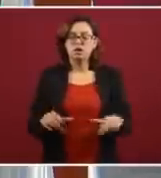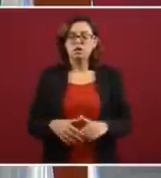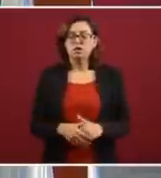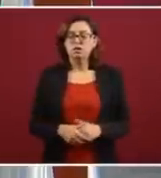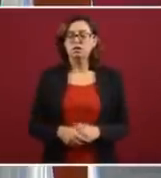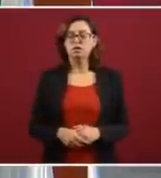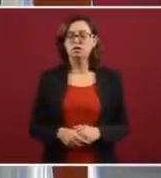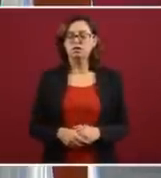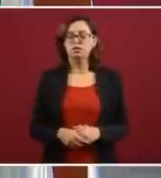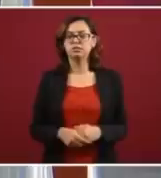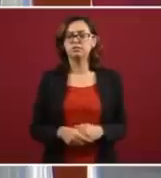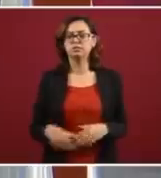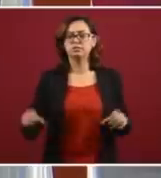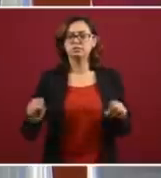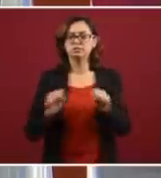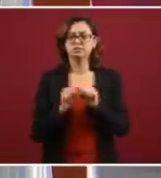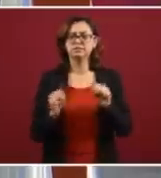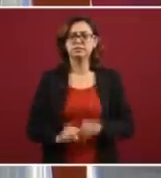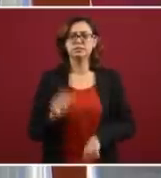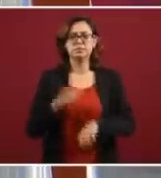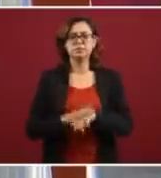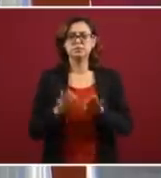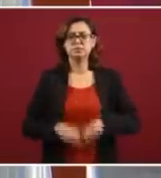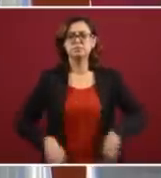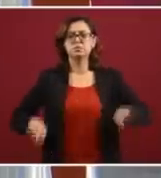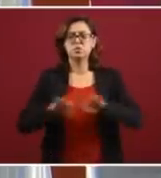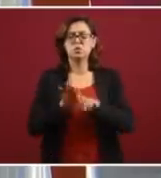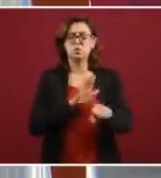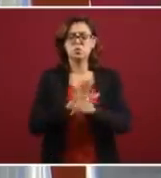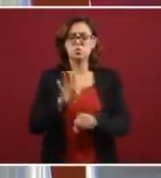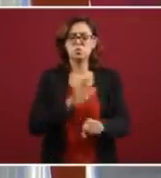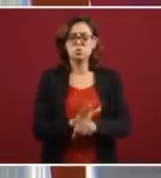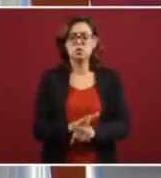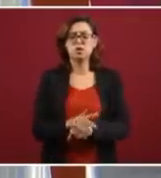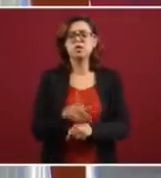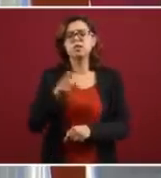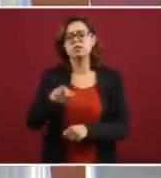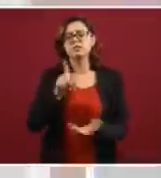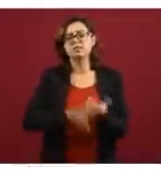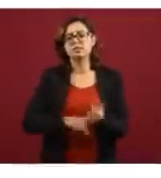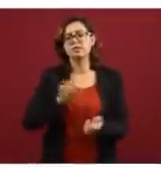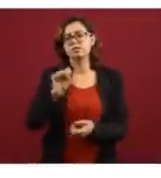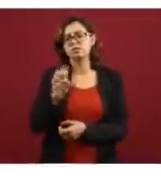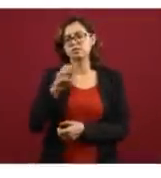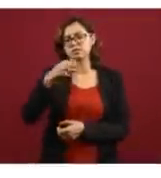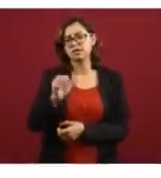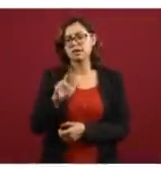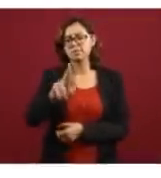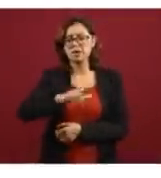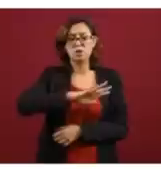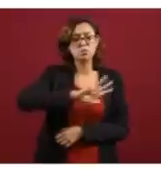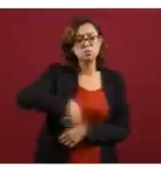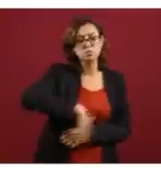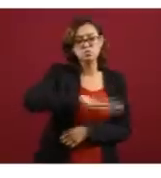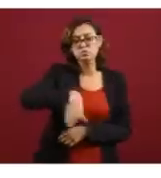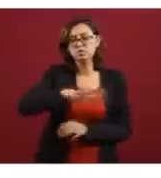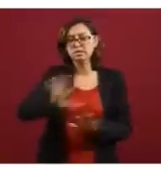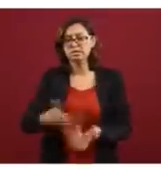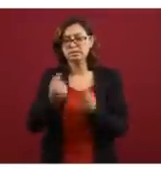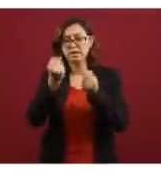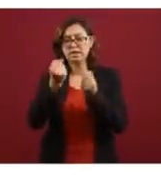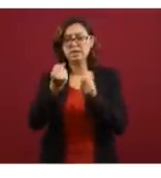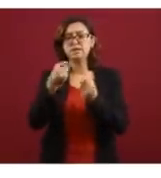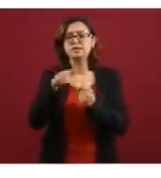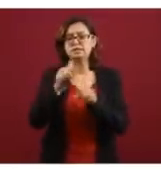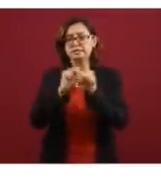Uno de los sistemas más importantes que tenemos es empleado por la Secretaría de Marina, que es el sistema de búsqueda y rescate, un sistema